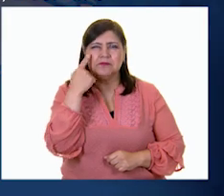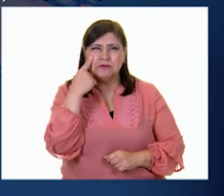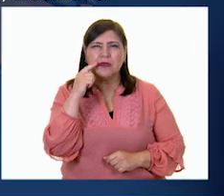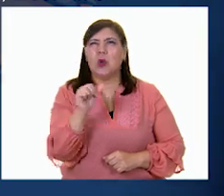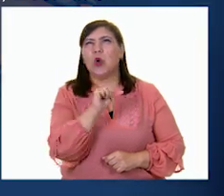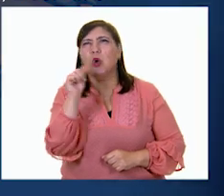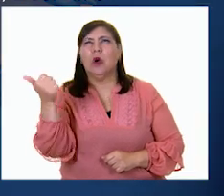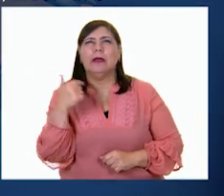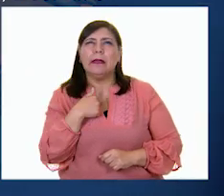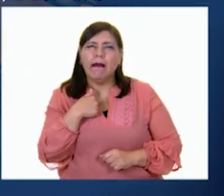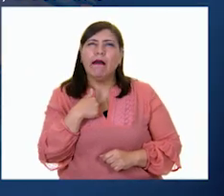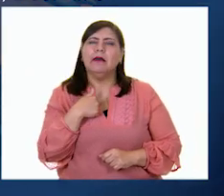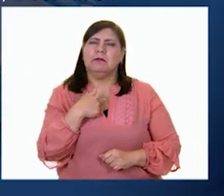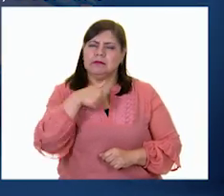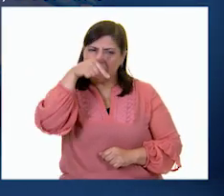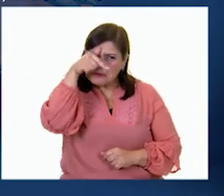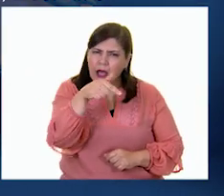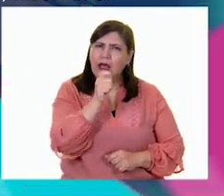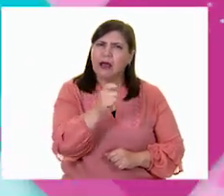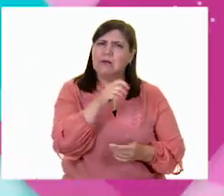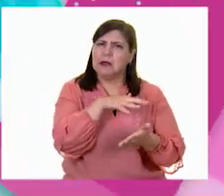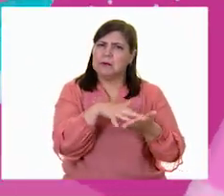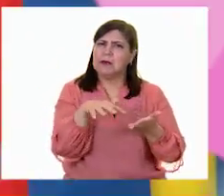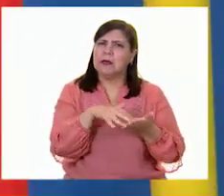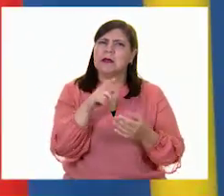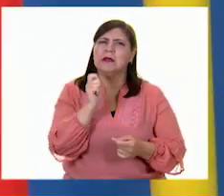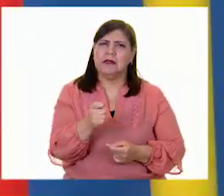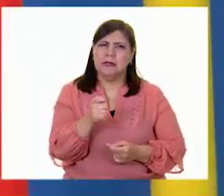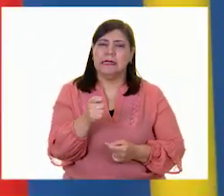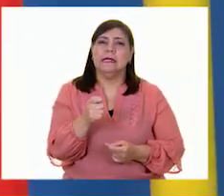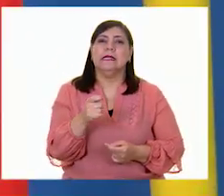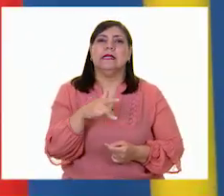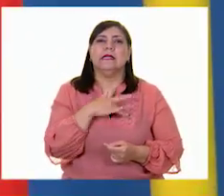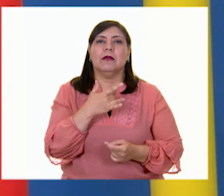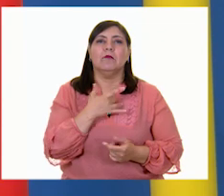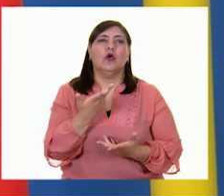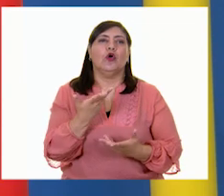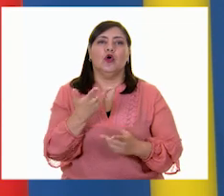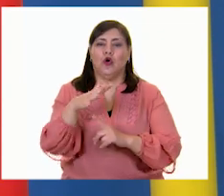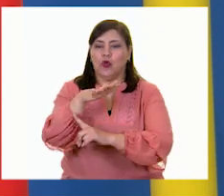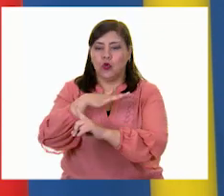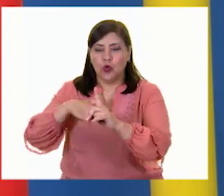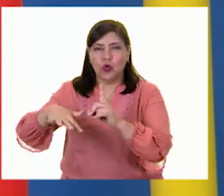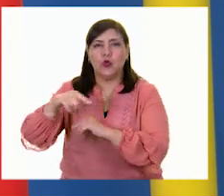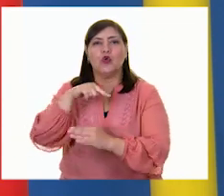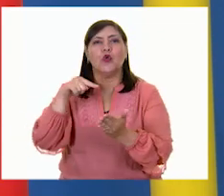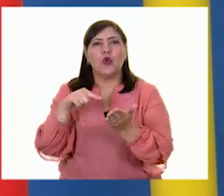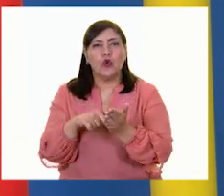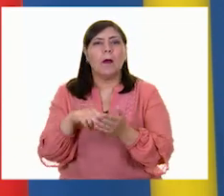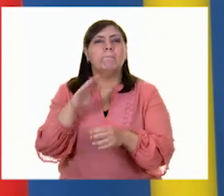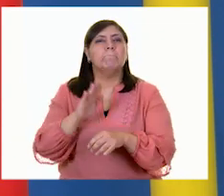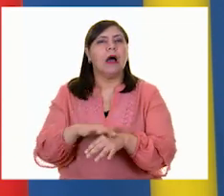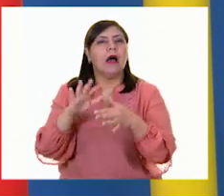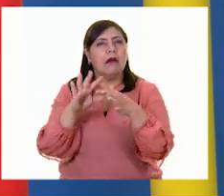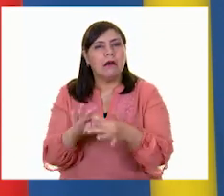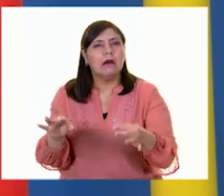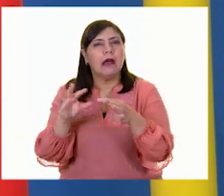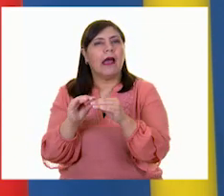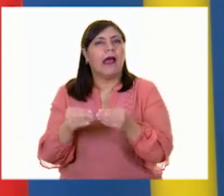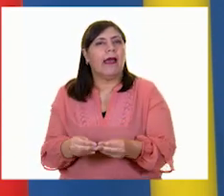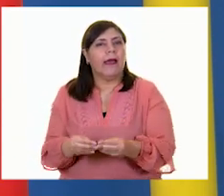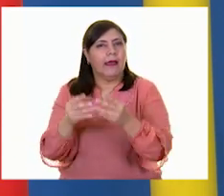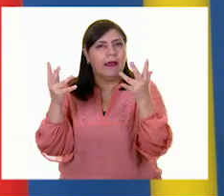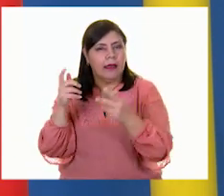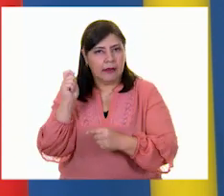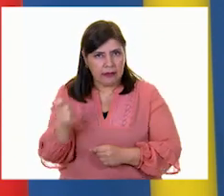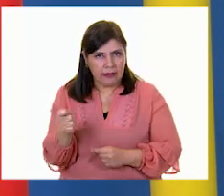imagino que es típico de esta clase de textos, y es la inclusión de referencias espaciotemporales específicas. Y en este momento no